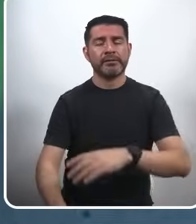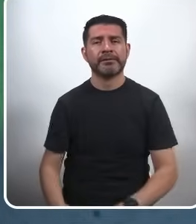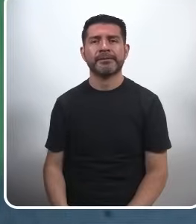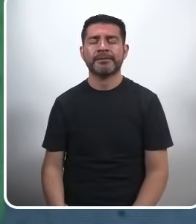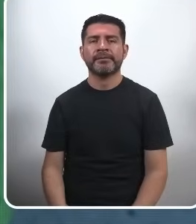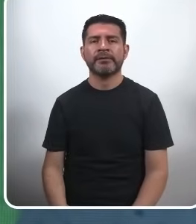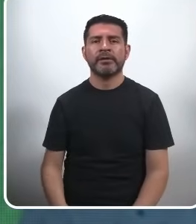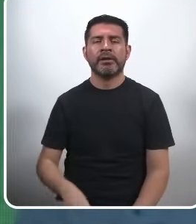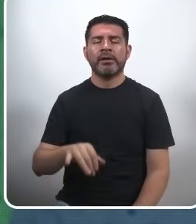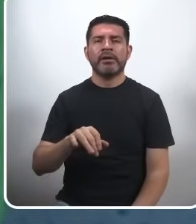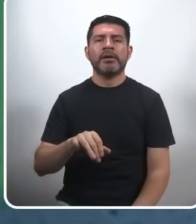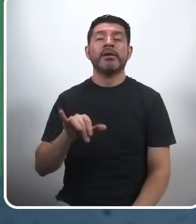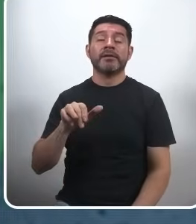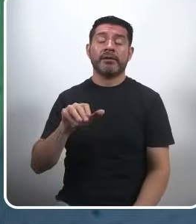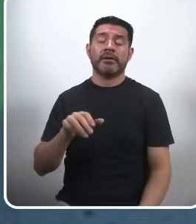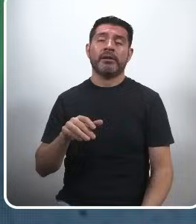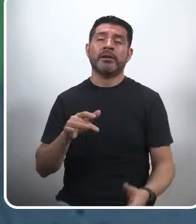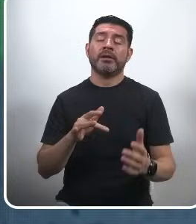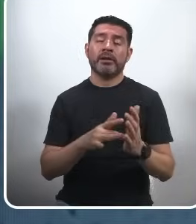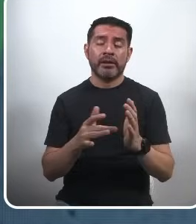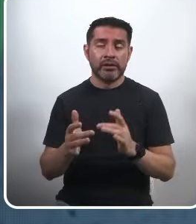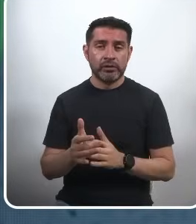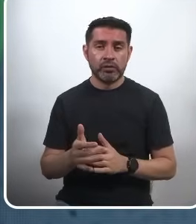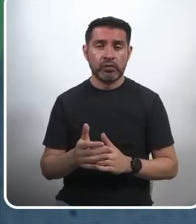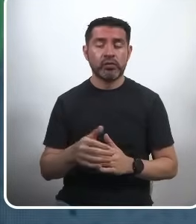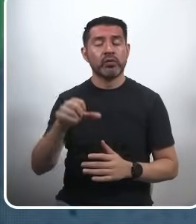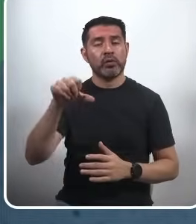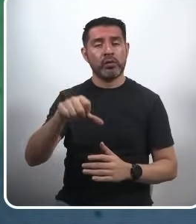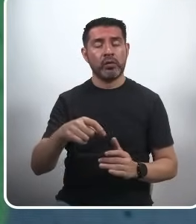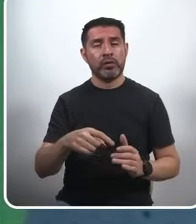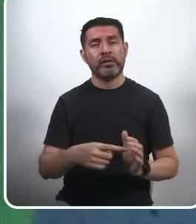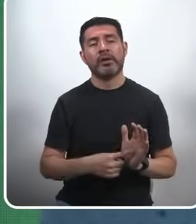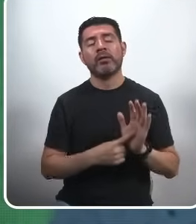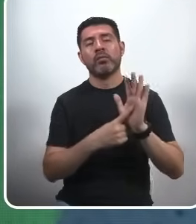Si el Señor te mostró una raíz de ofensa no perdonada,